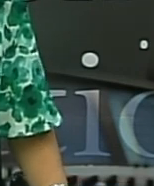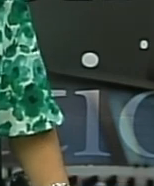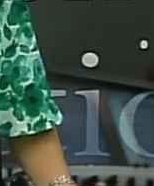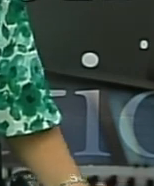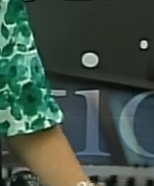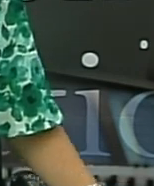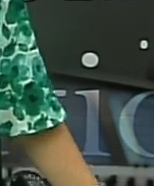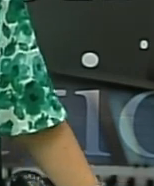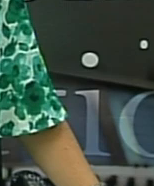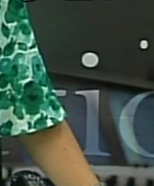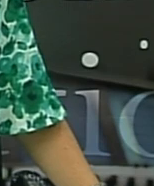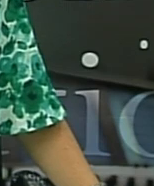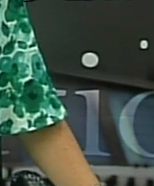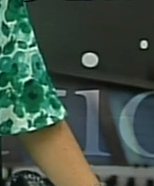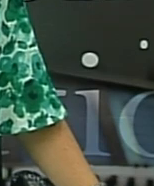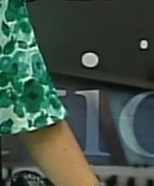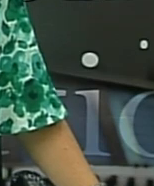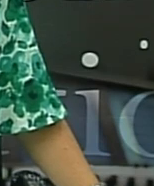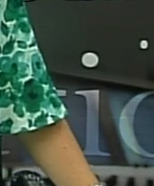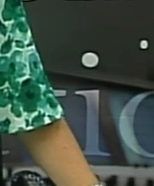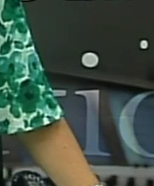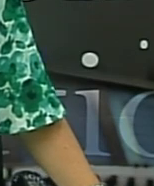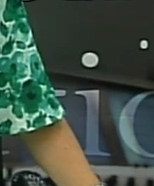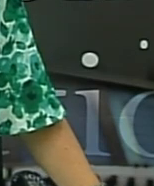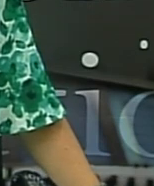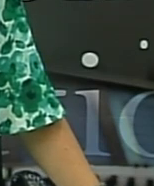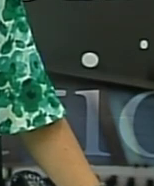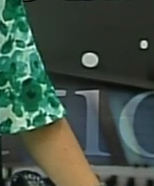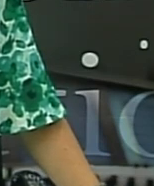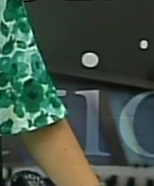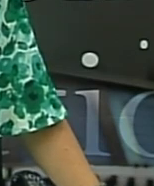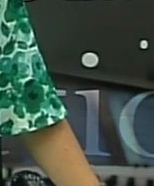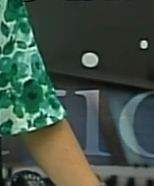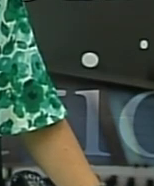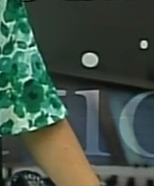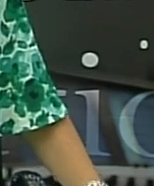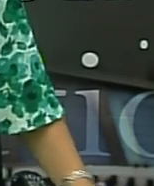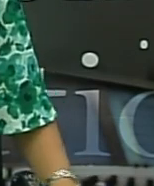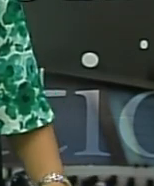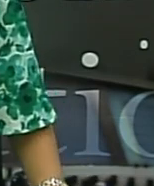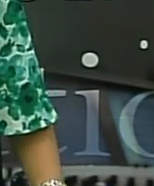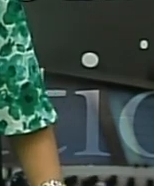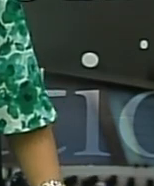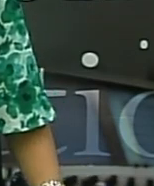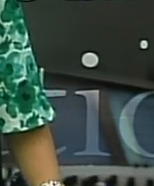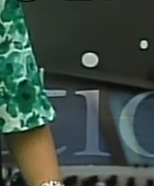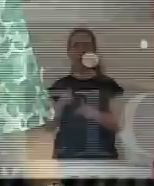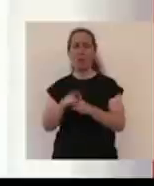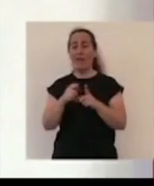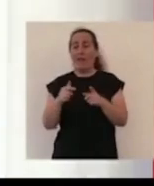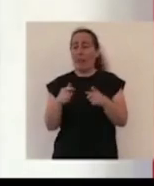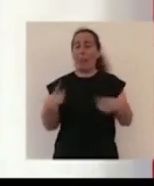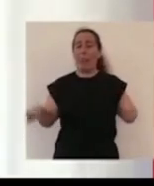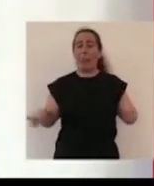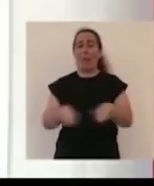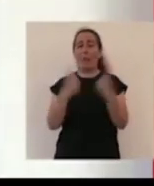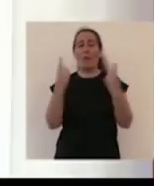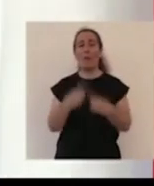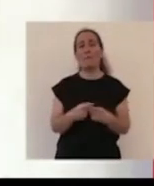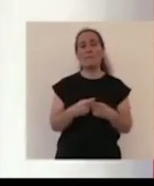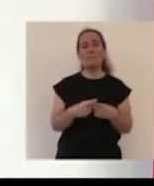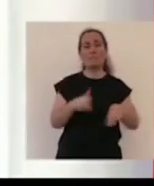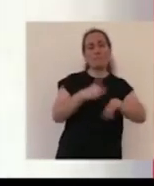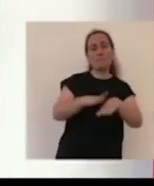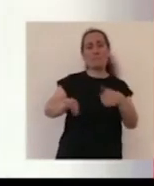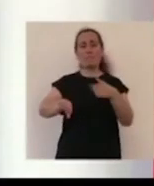anterior. Un proyecto que consideran será polo generador de empleo y crecimiento para Cantabria. Esta